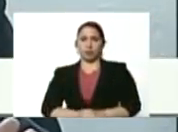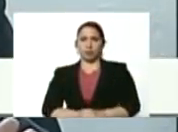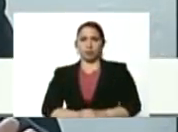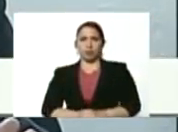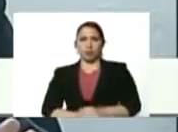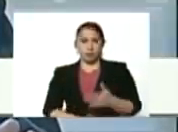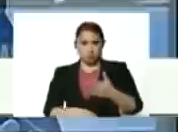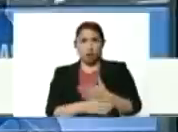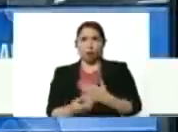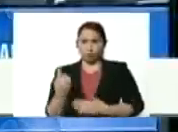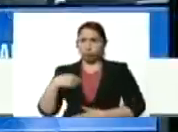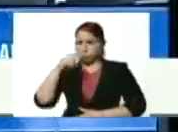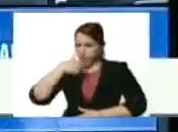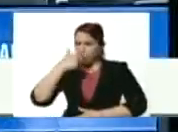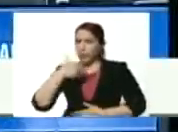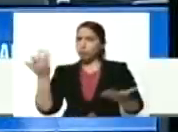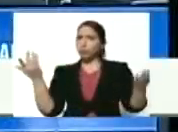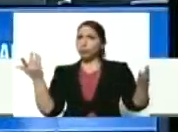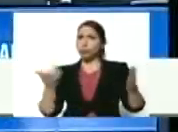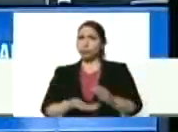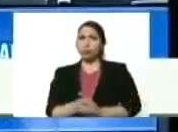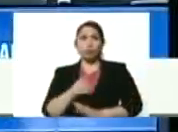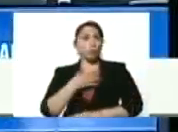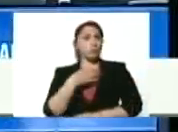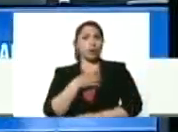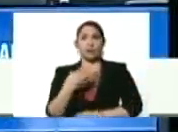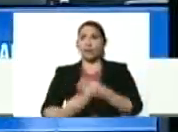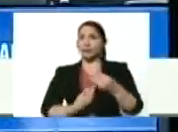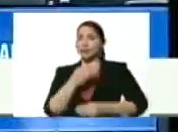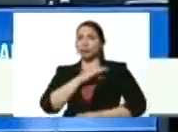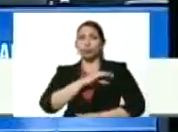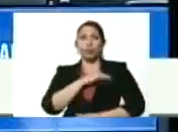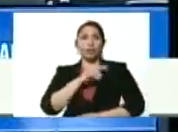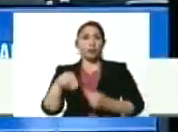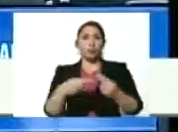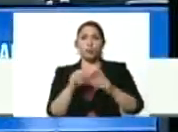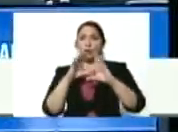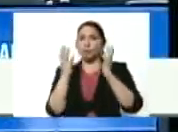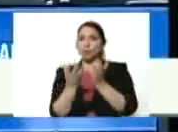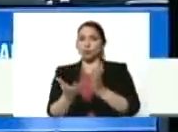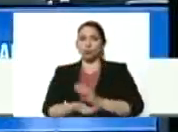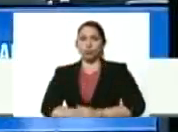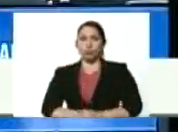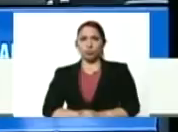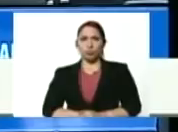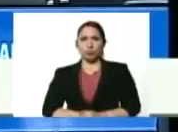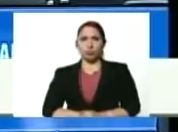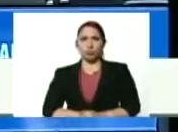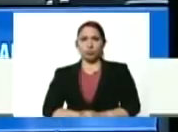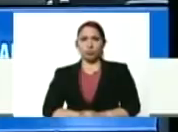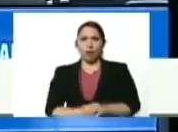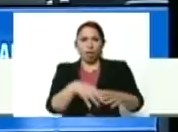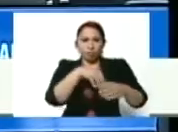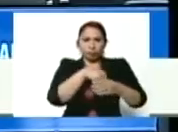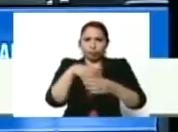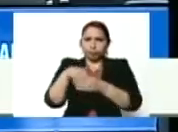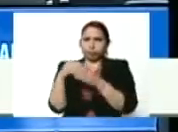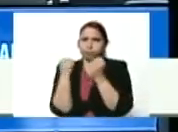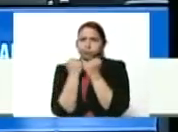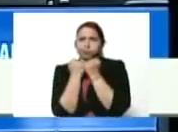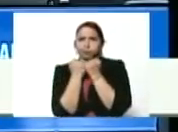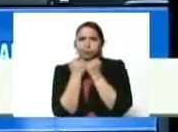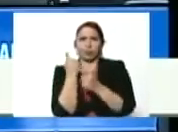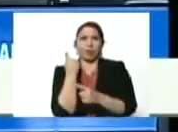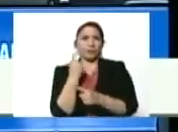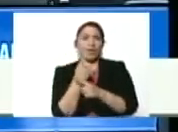Vamos a ponernos serios, pues. Eso no lo puede hacer ninguna sociedad en el mundo. Los confinamientos, las cuarentenas tienen que